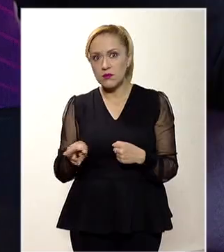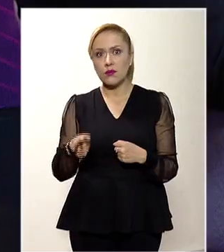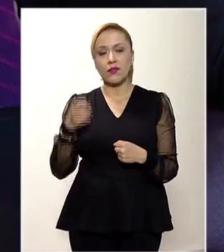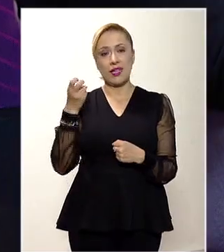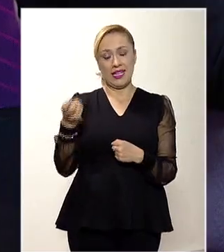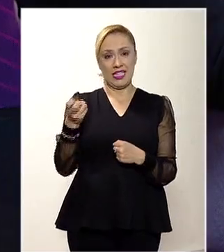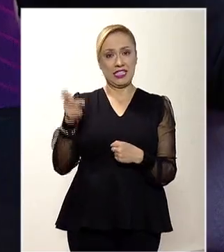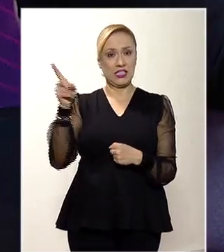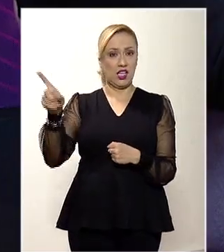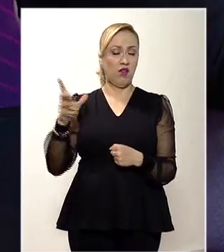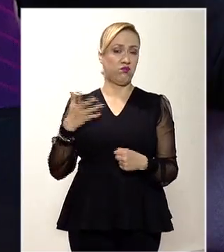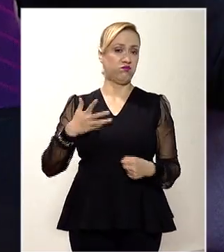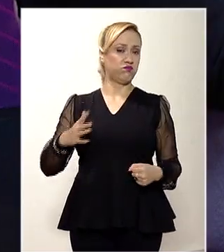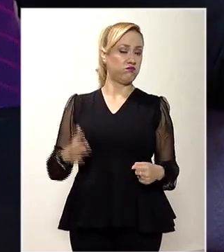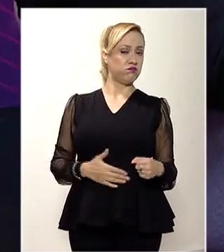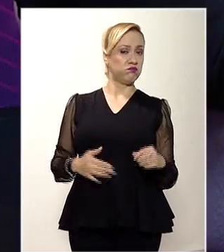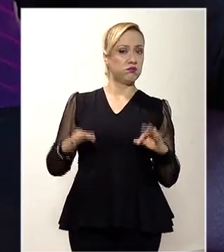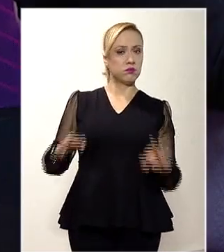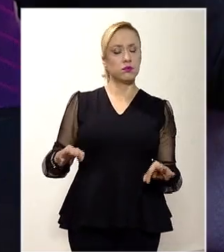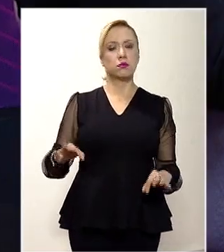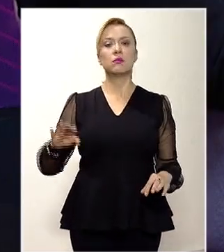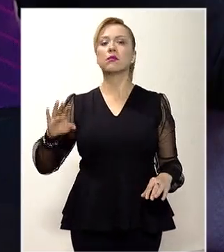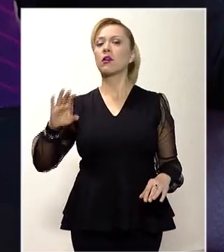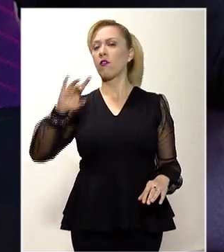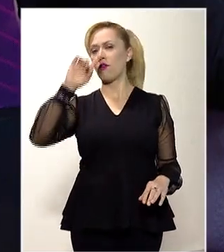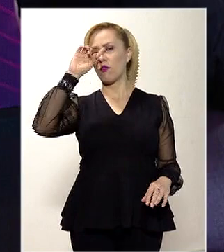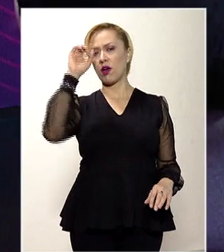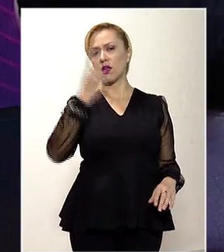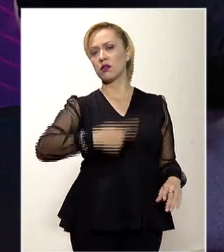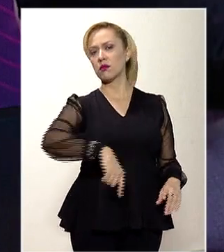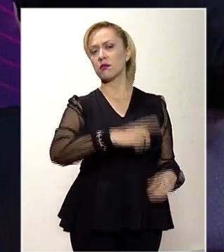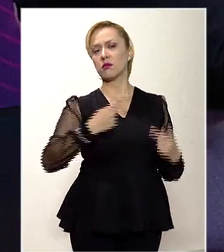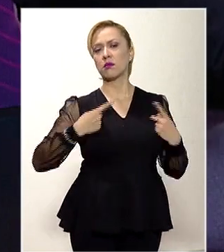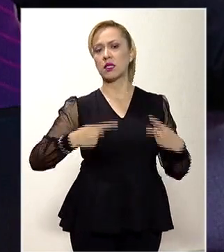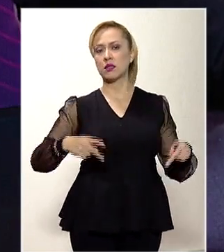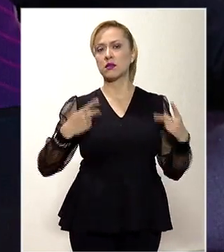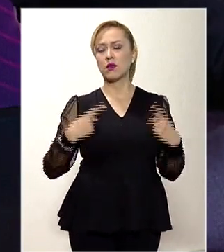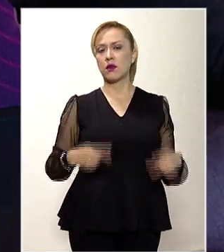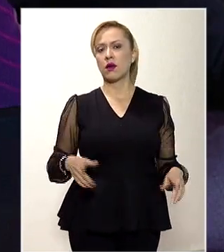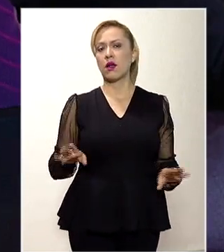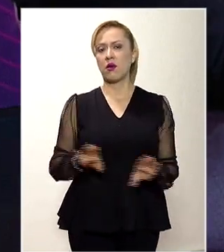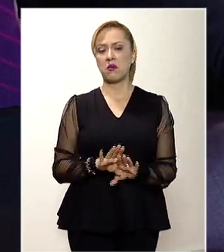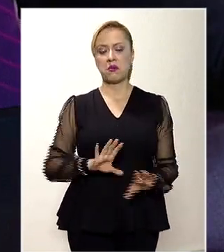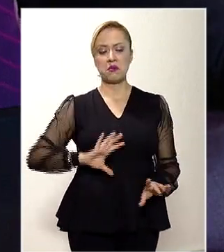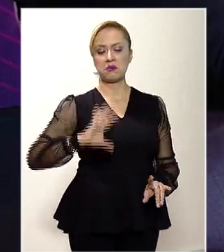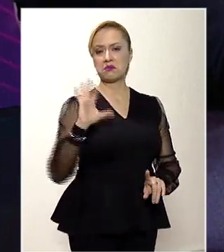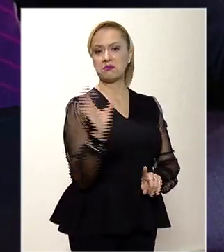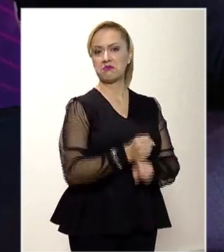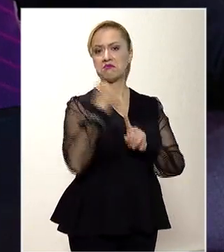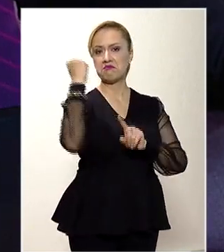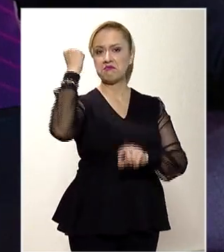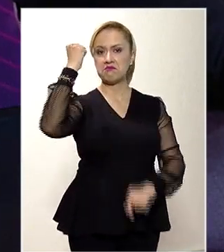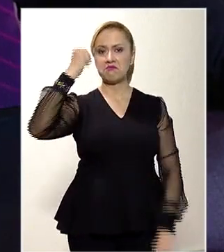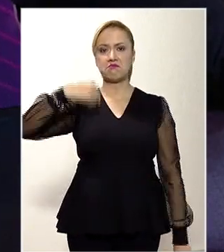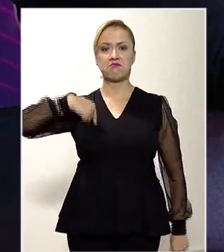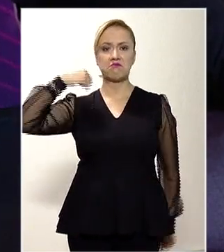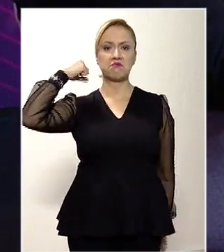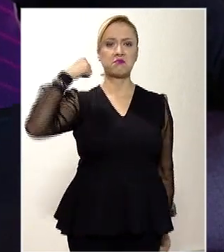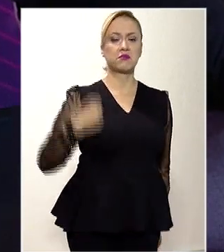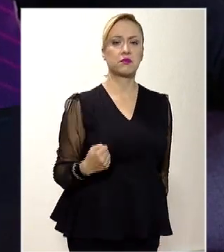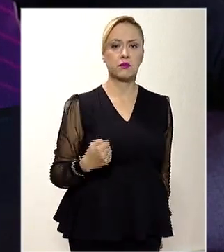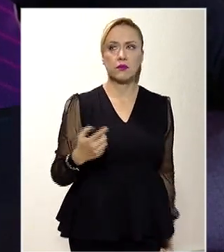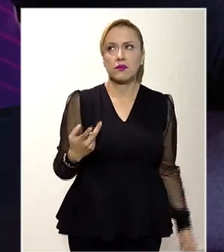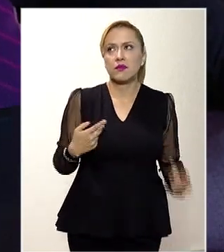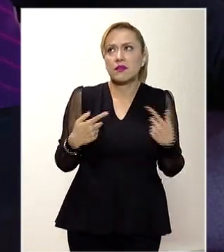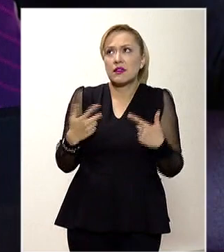ese poder afecta a ciertas poblaciones o ejerce ese poder, digamos, subyuga ese poder a ciertas poblaciones